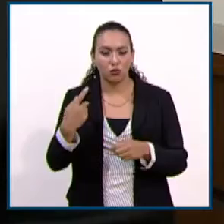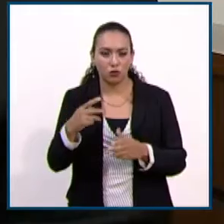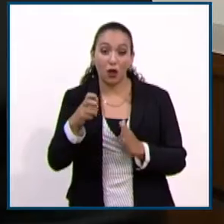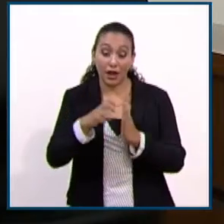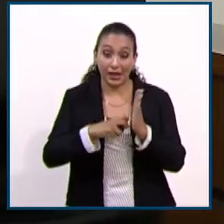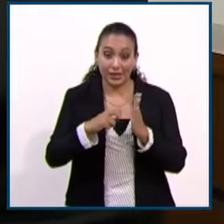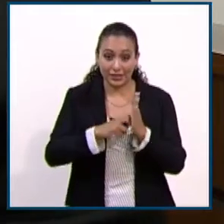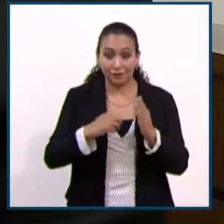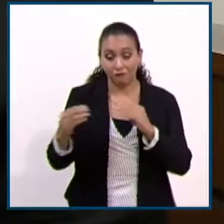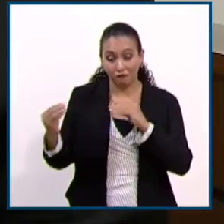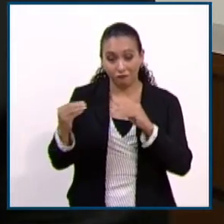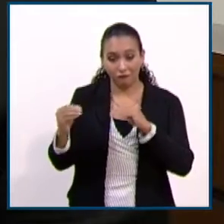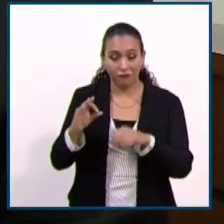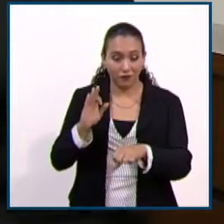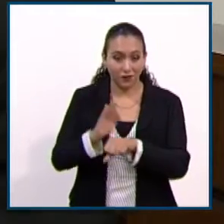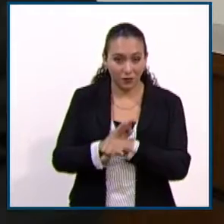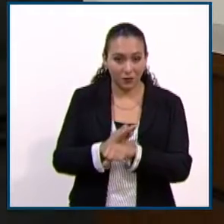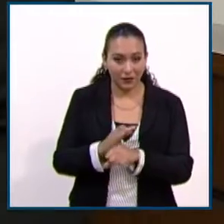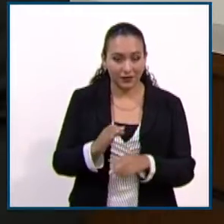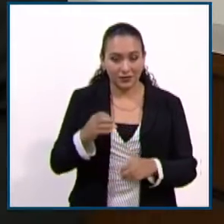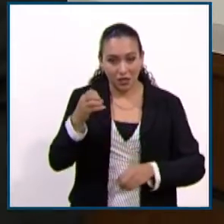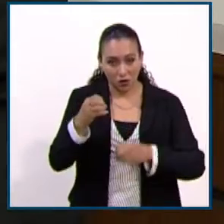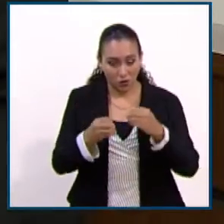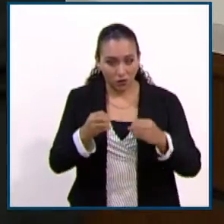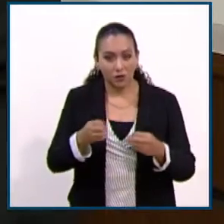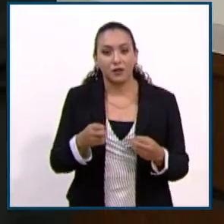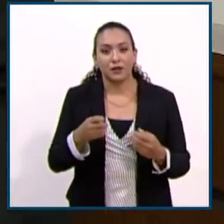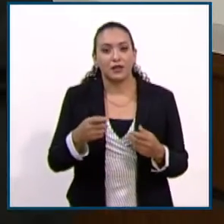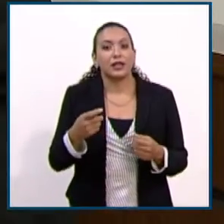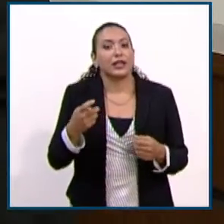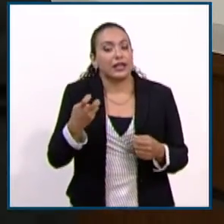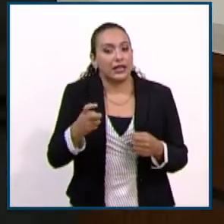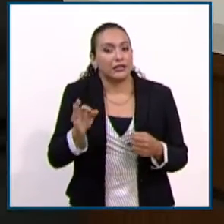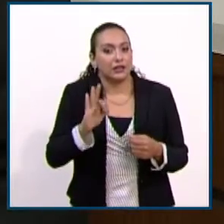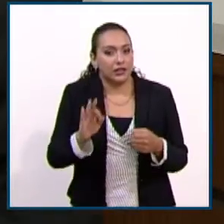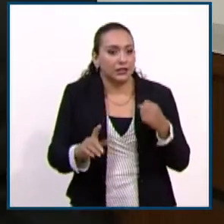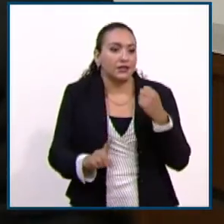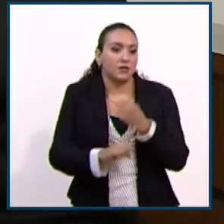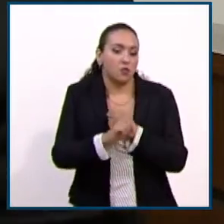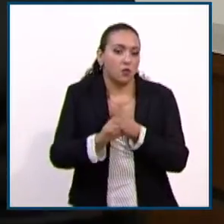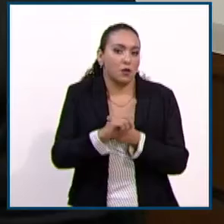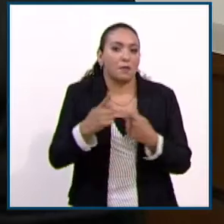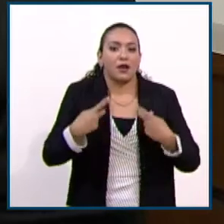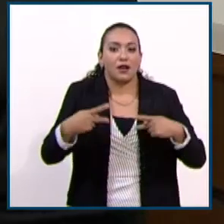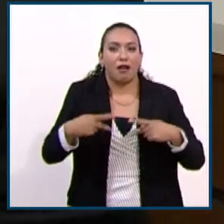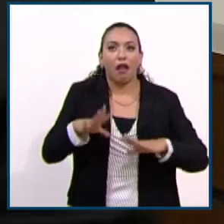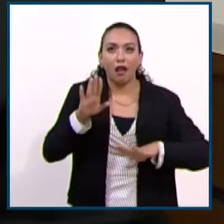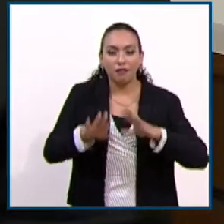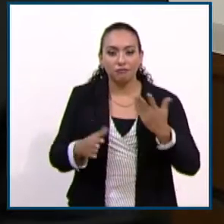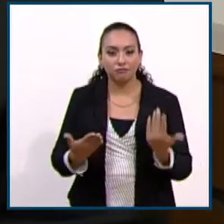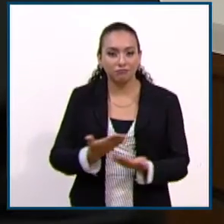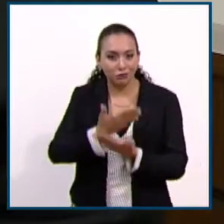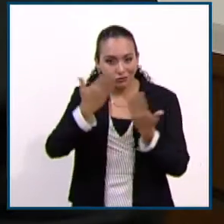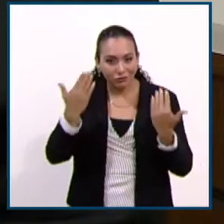reformas trascendentales que están impactando, que pueden, impactar en la